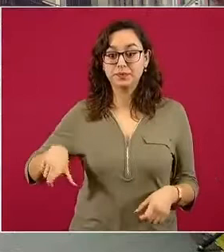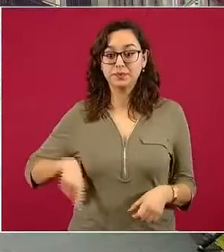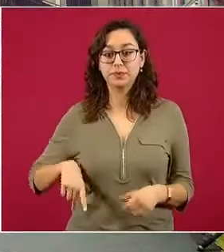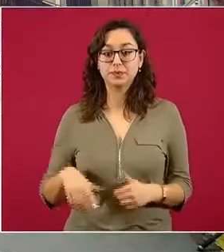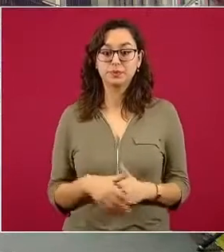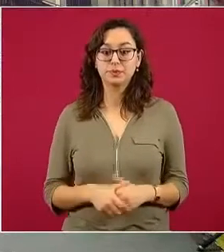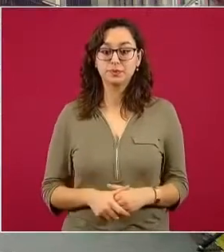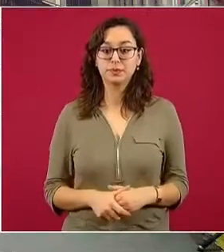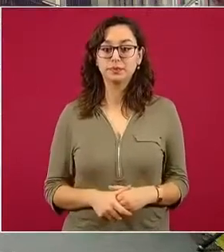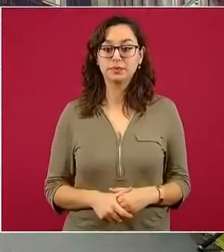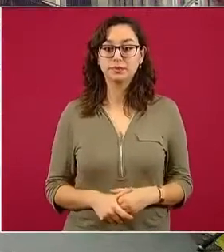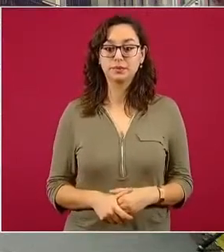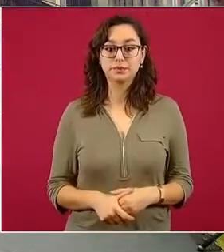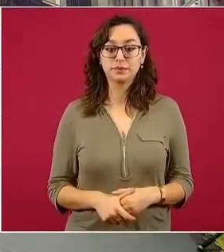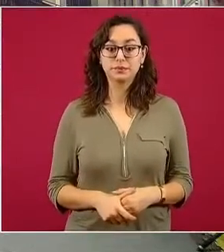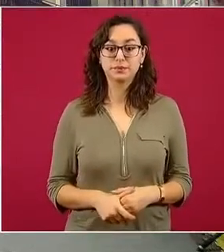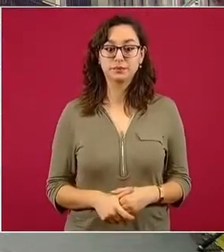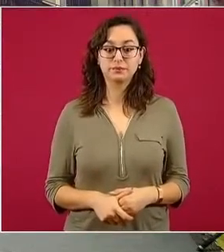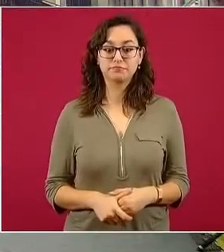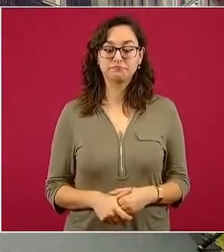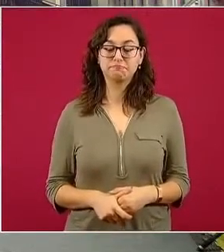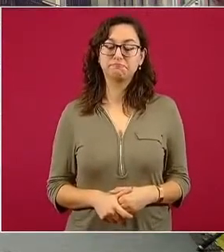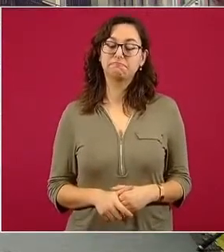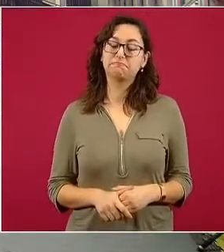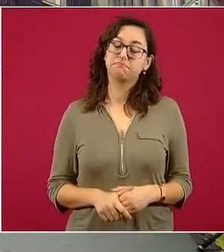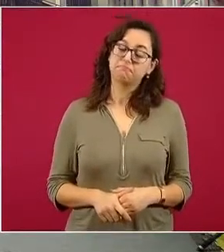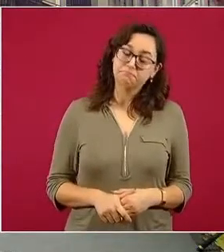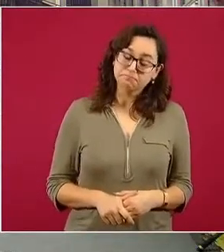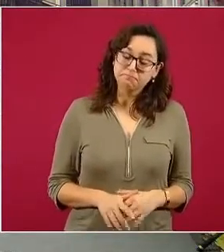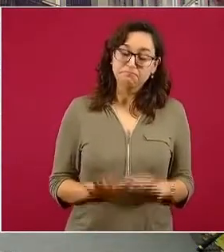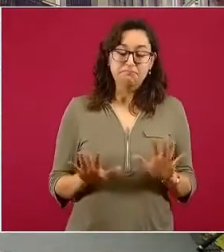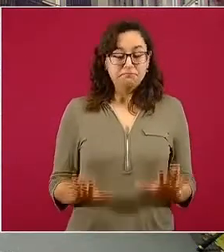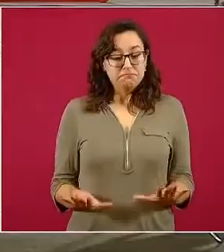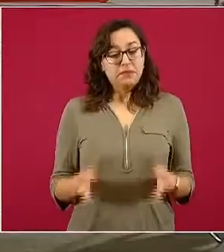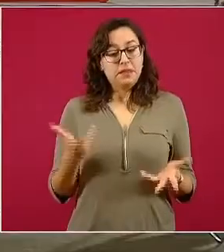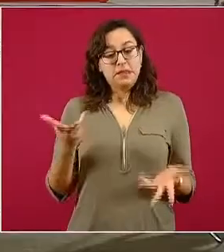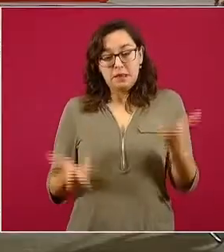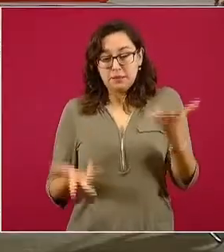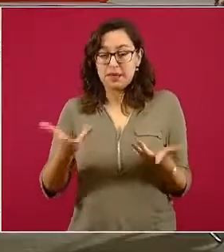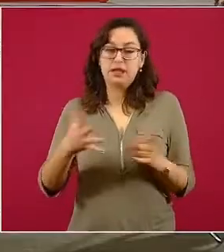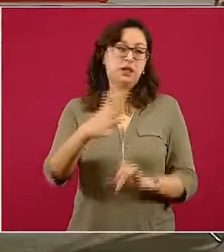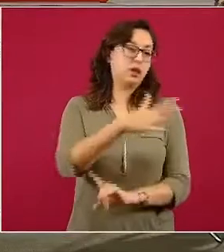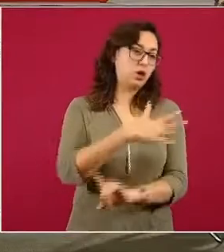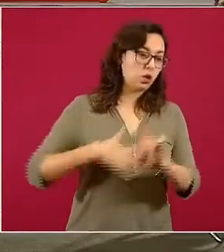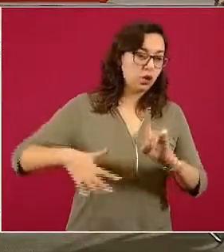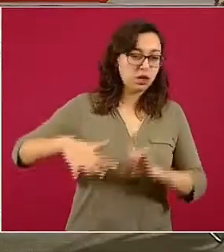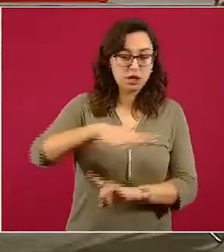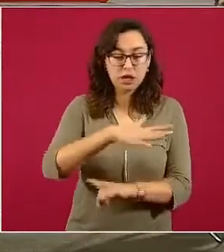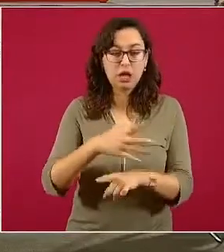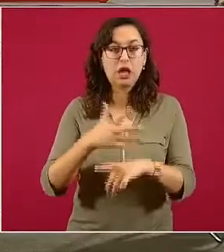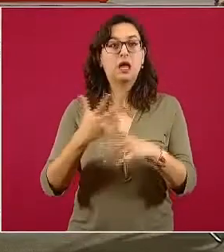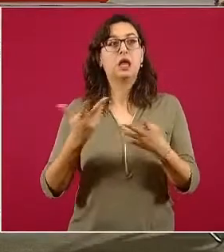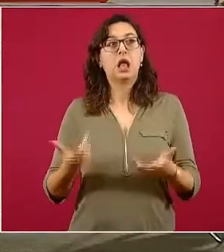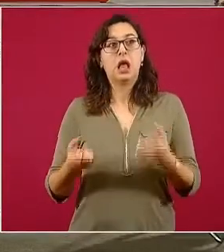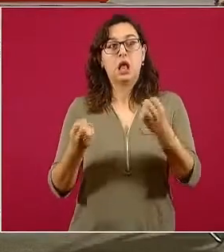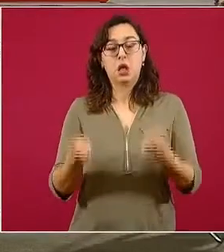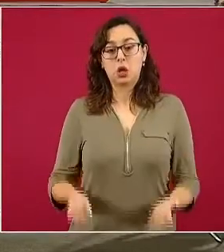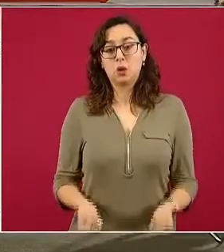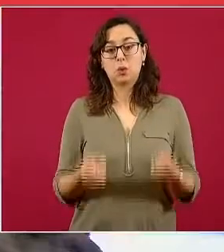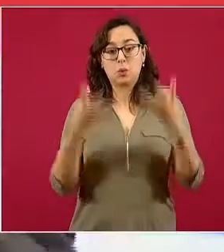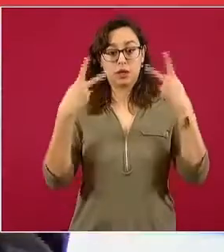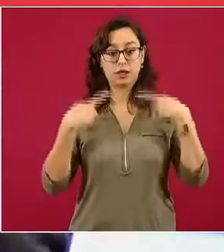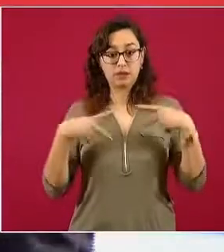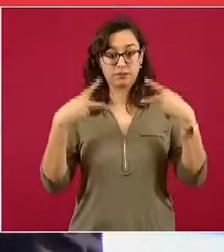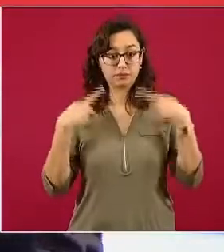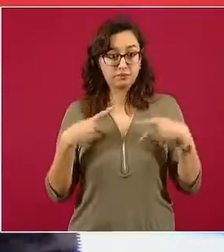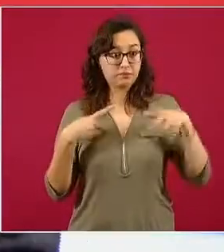¿Al día van a aplicar más? Hay distintos cálculos, depende mucho de las condiciones operativas, de cuántas personas habrá en